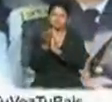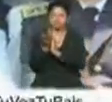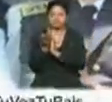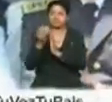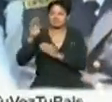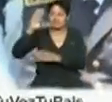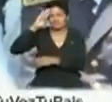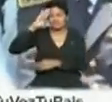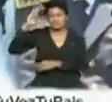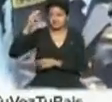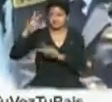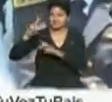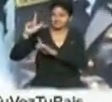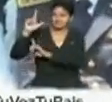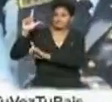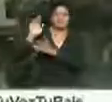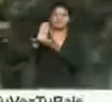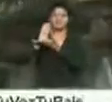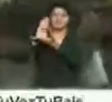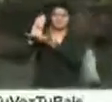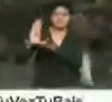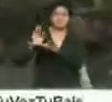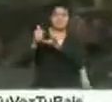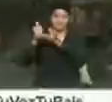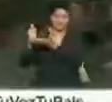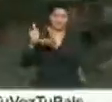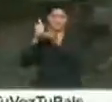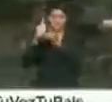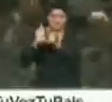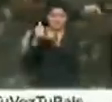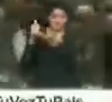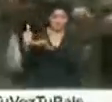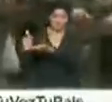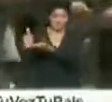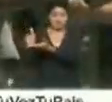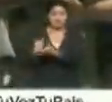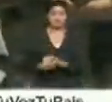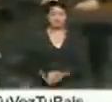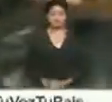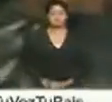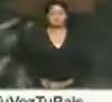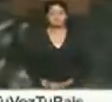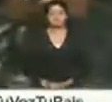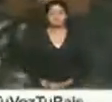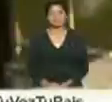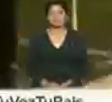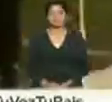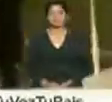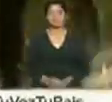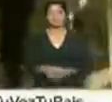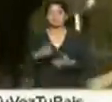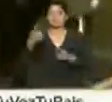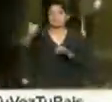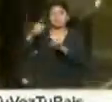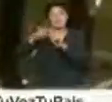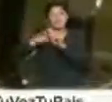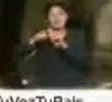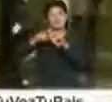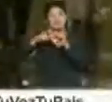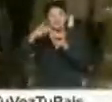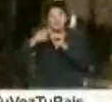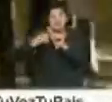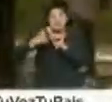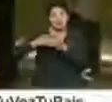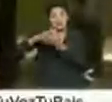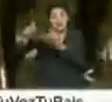las Fuerzas Armadas, ISFA, y del Instituto de Seguridad Social de la Policía Nacional, ISPOL. El monto de aportaciones a la seguridad